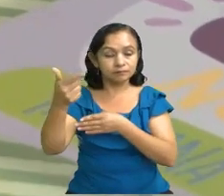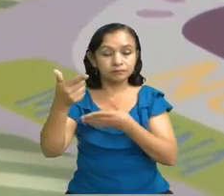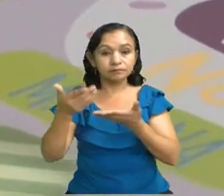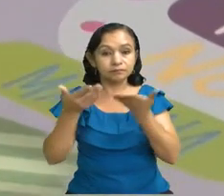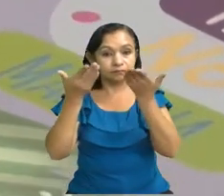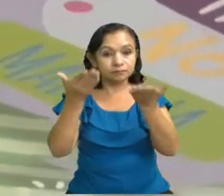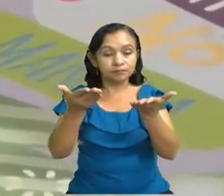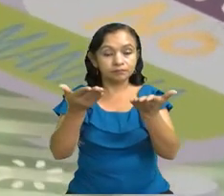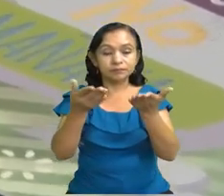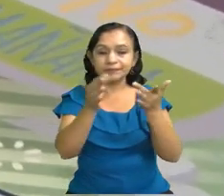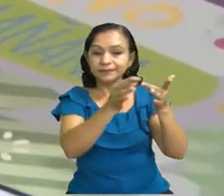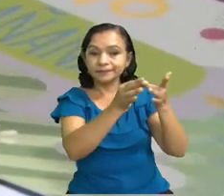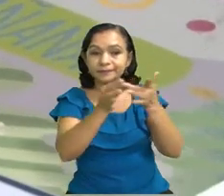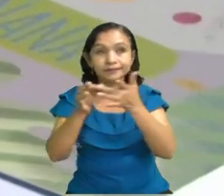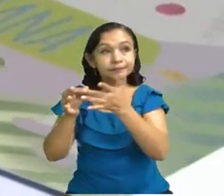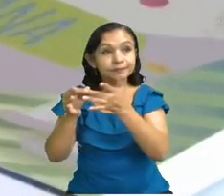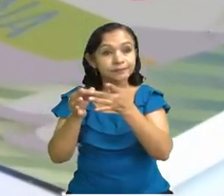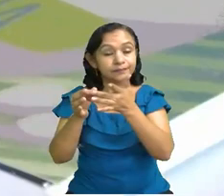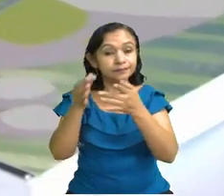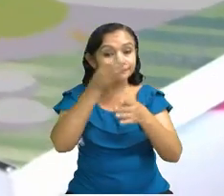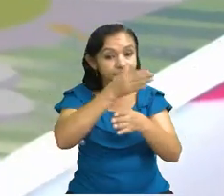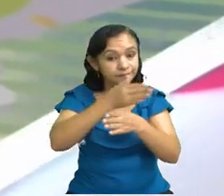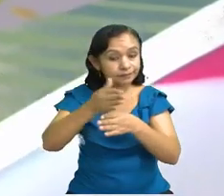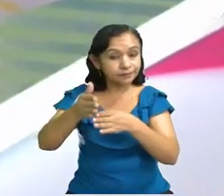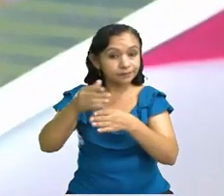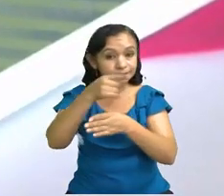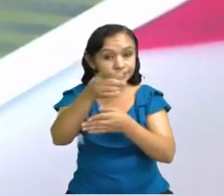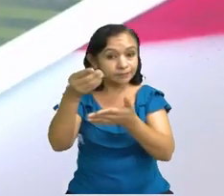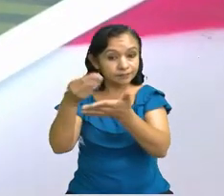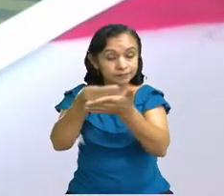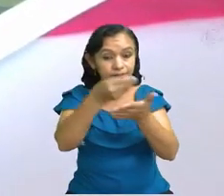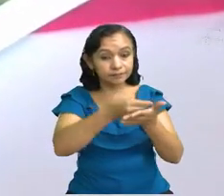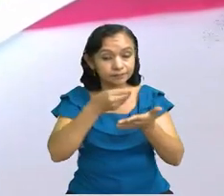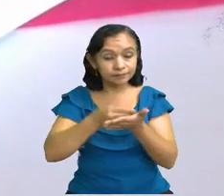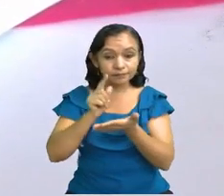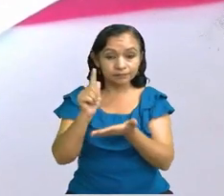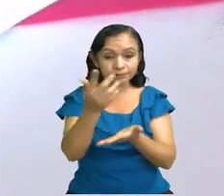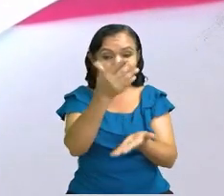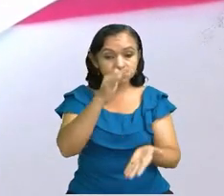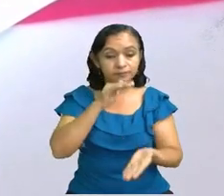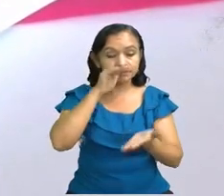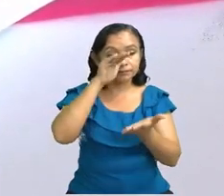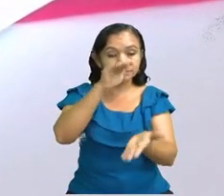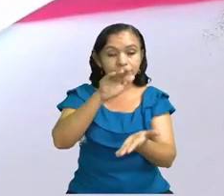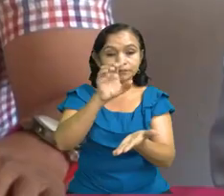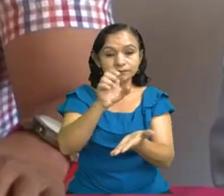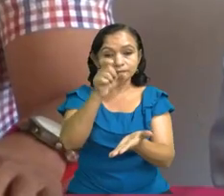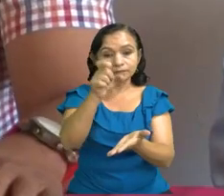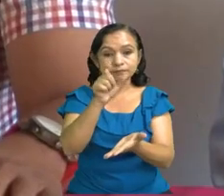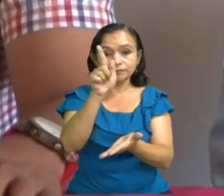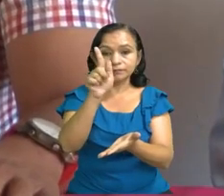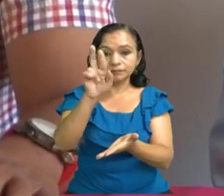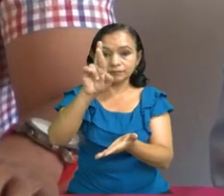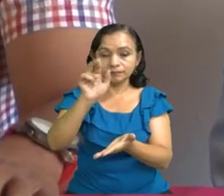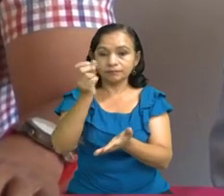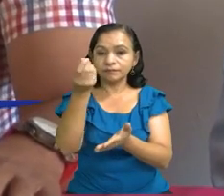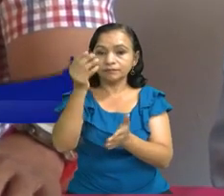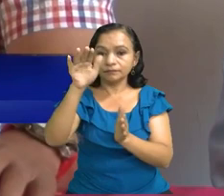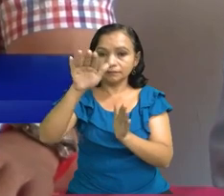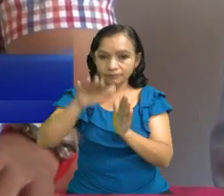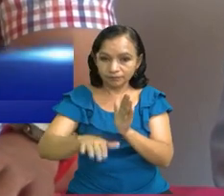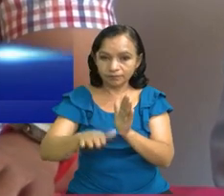ofreciendo precios especiales, y aparte de eso, si hacen la compra de todo el paquete, un extra descuento.